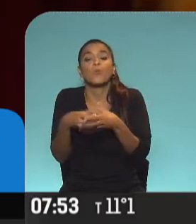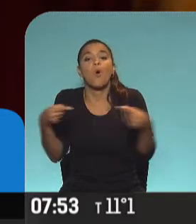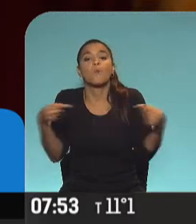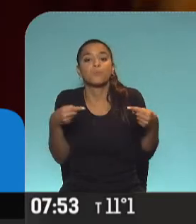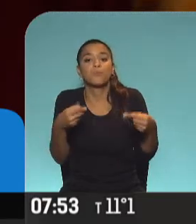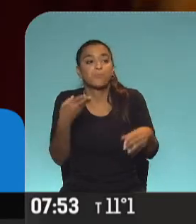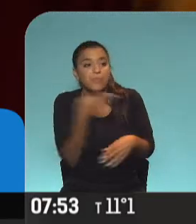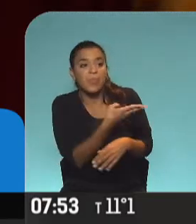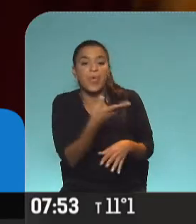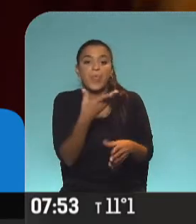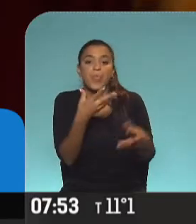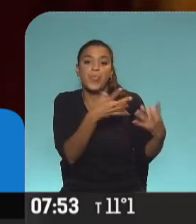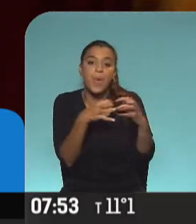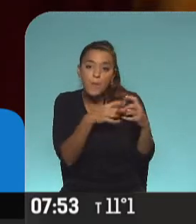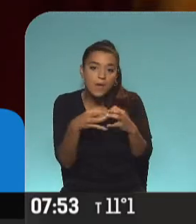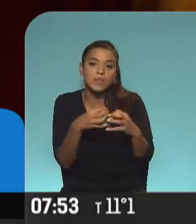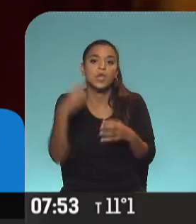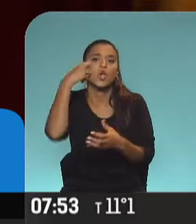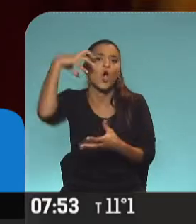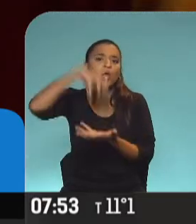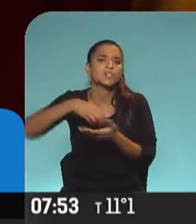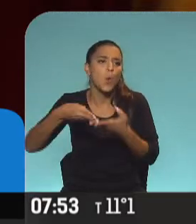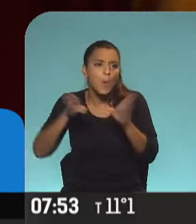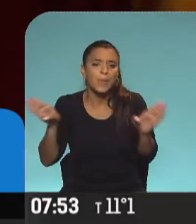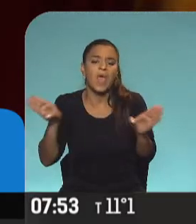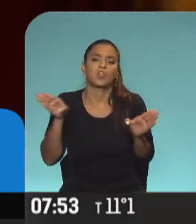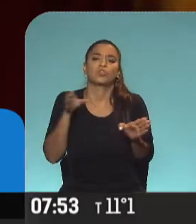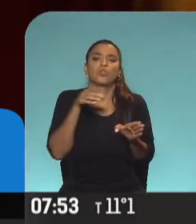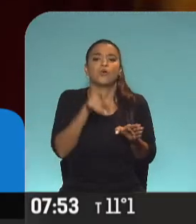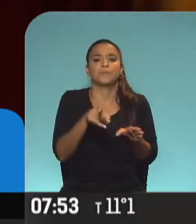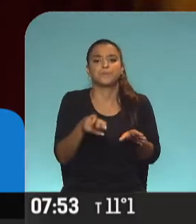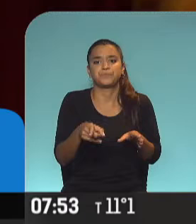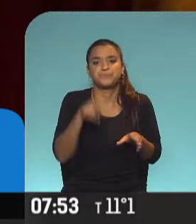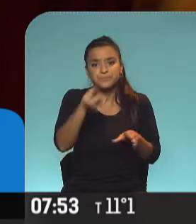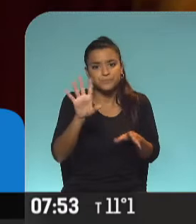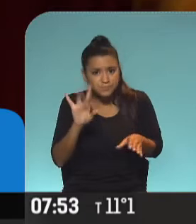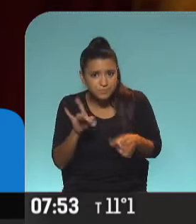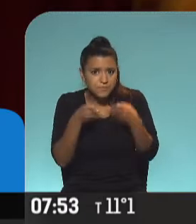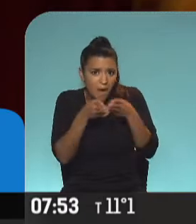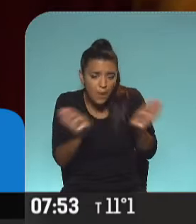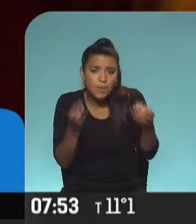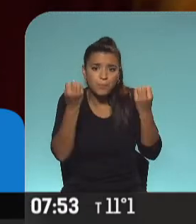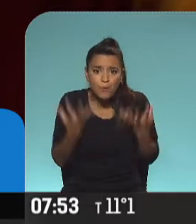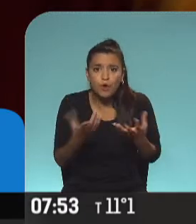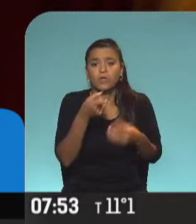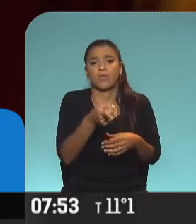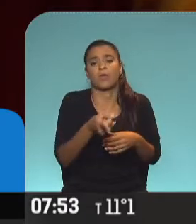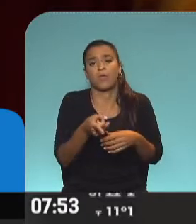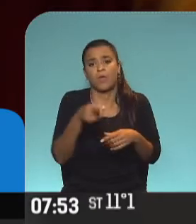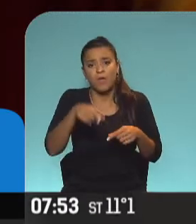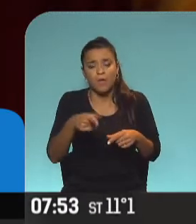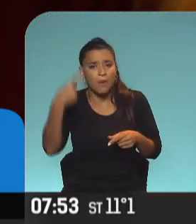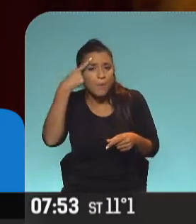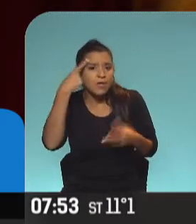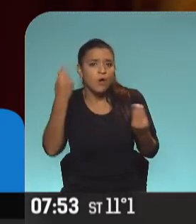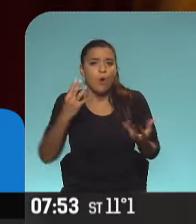pide debatir, que pide que el Congreso está abierto, que cuando era difícil abrirlo porque había que